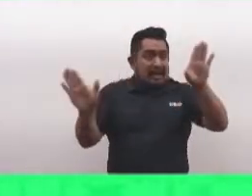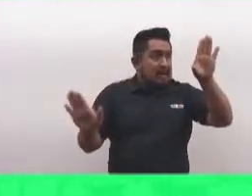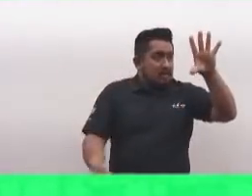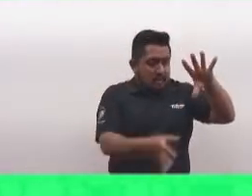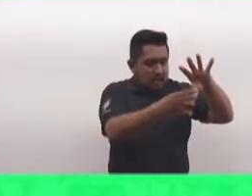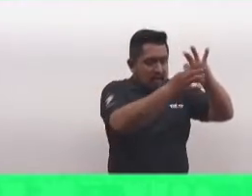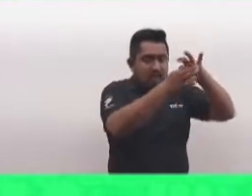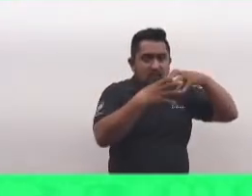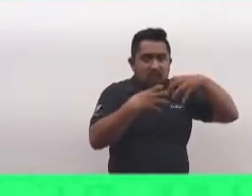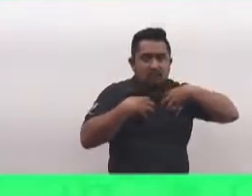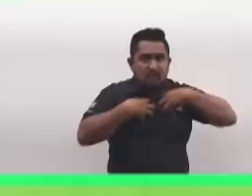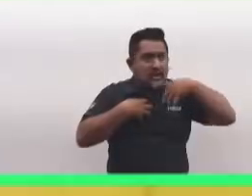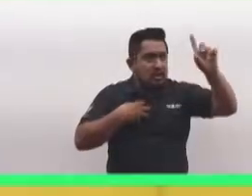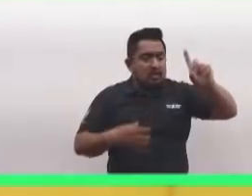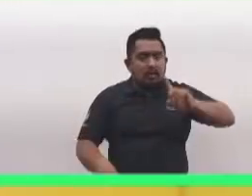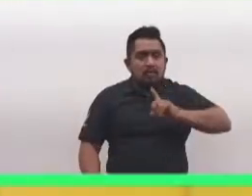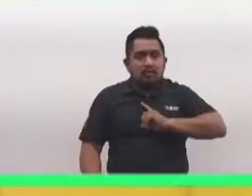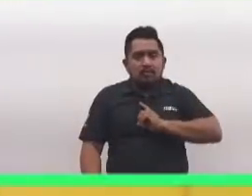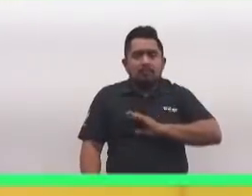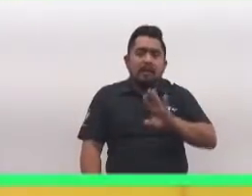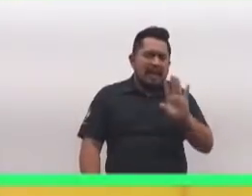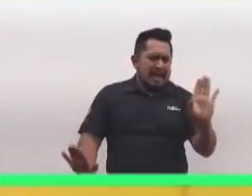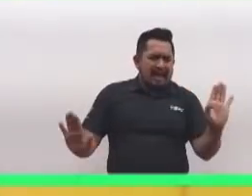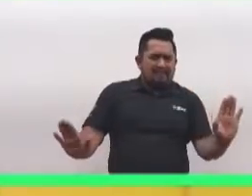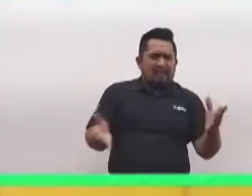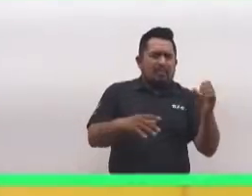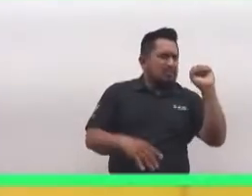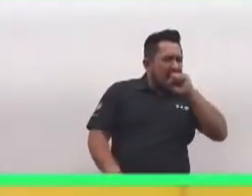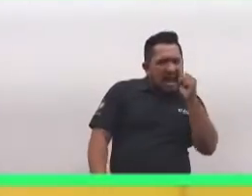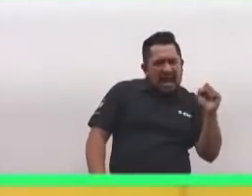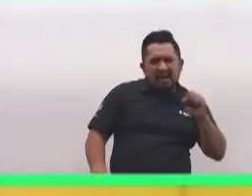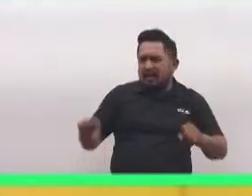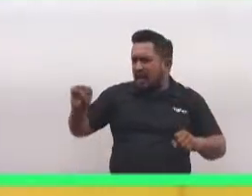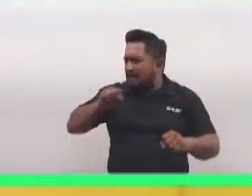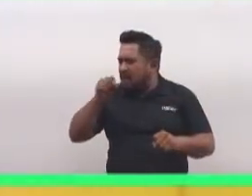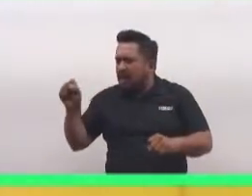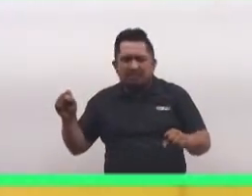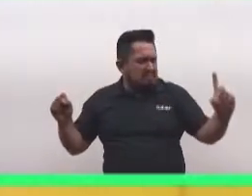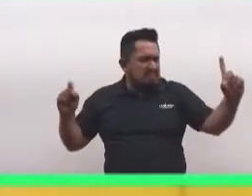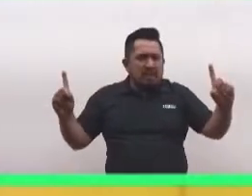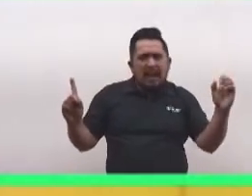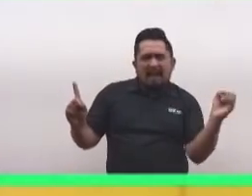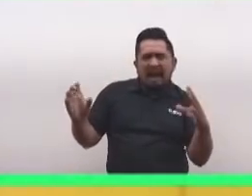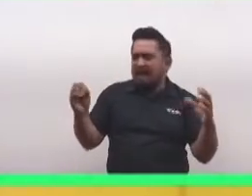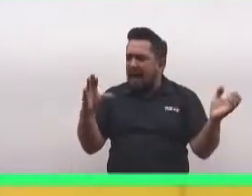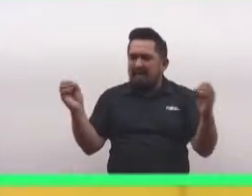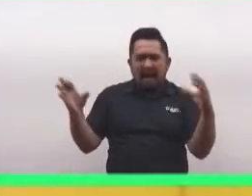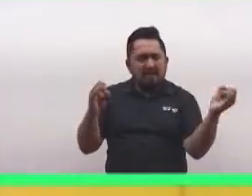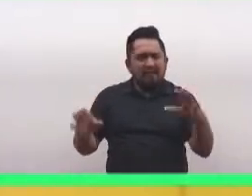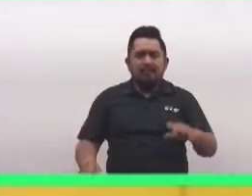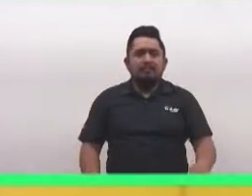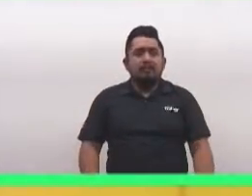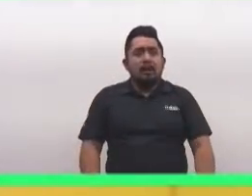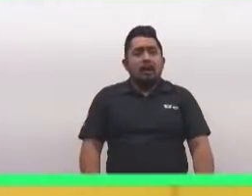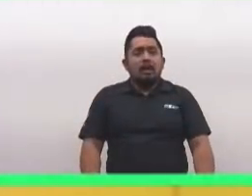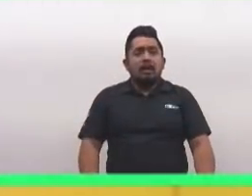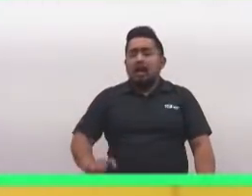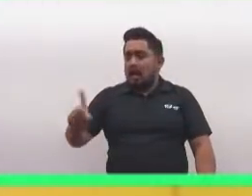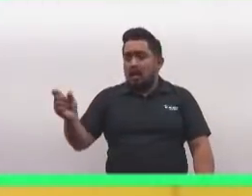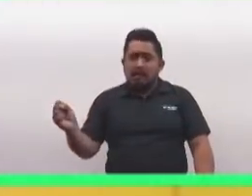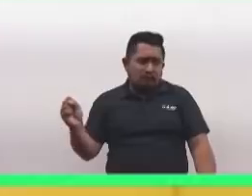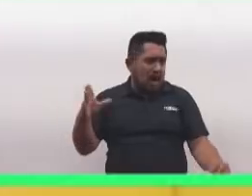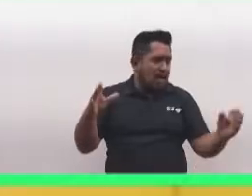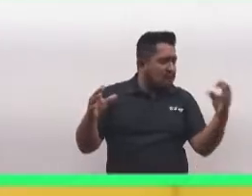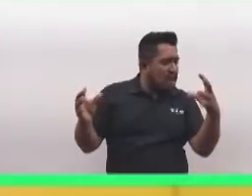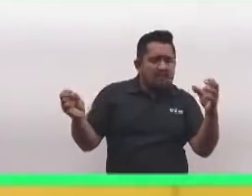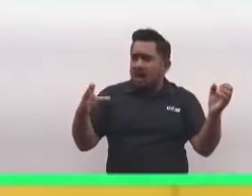estaba escuchando esta tiradera que se tiene residente con otro señor de nombre acordó de jane y jake baldwin algo así y luego la otra tiradera que